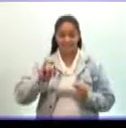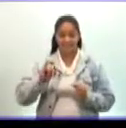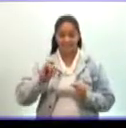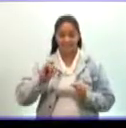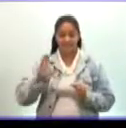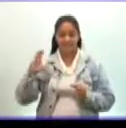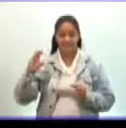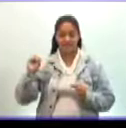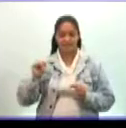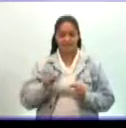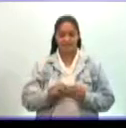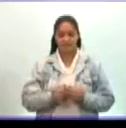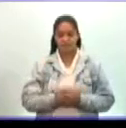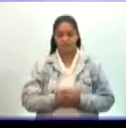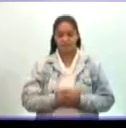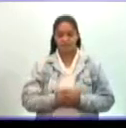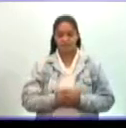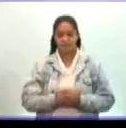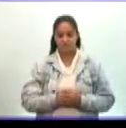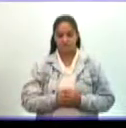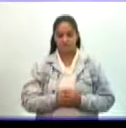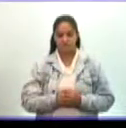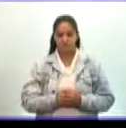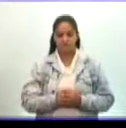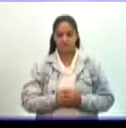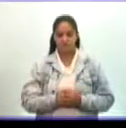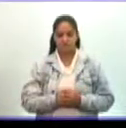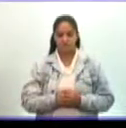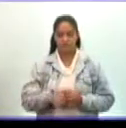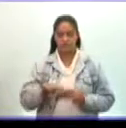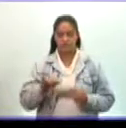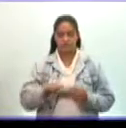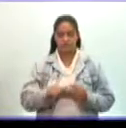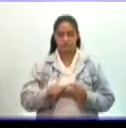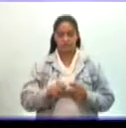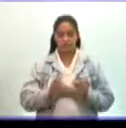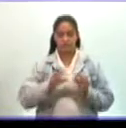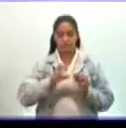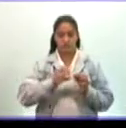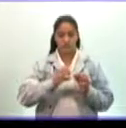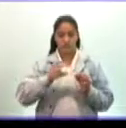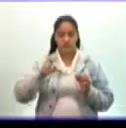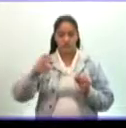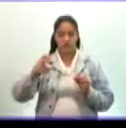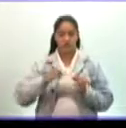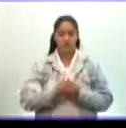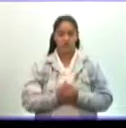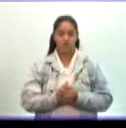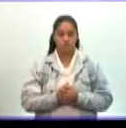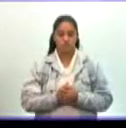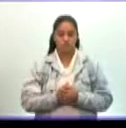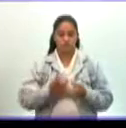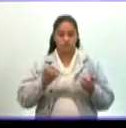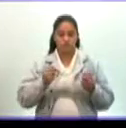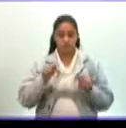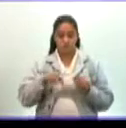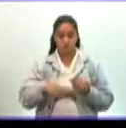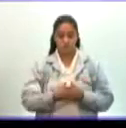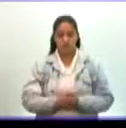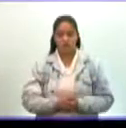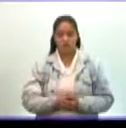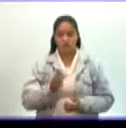o 1,6 decímetros y que el segmento OC que acabamos de calcular, su longitud